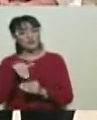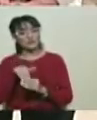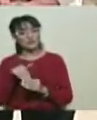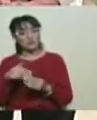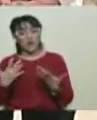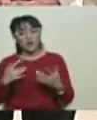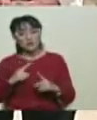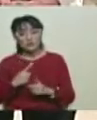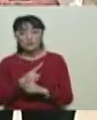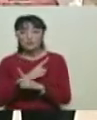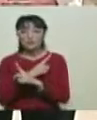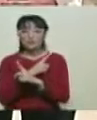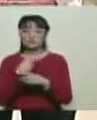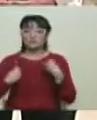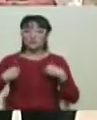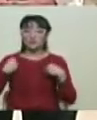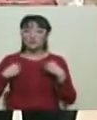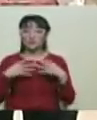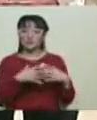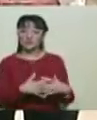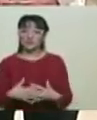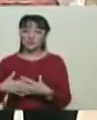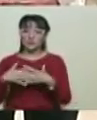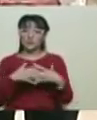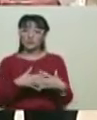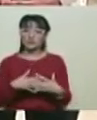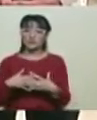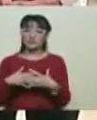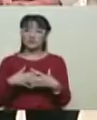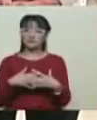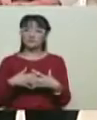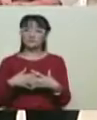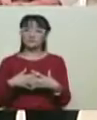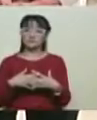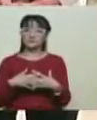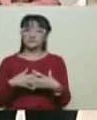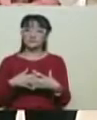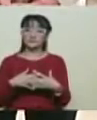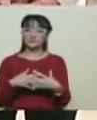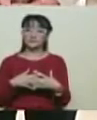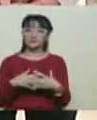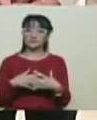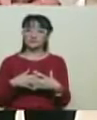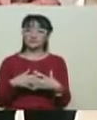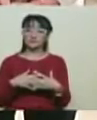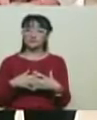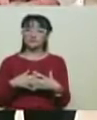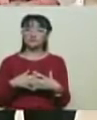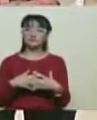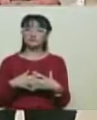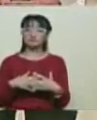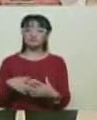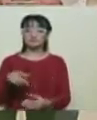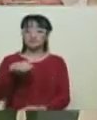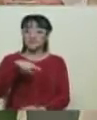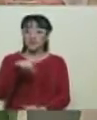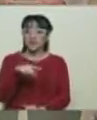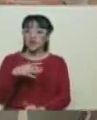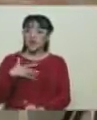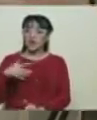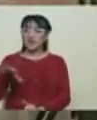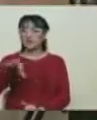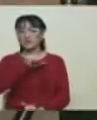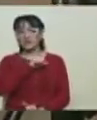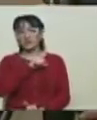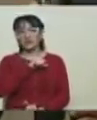desesperación cunde en esos escenarios y no tienen la mínima capacidad de interpretar y entender el